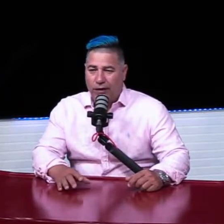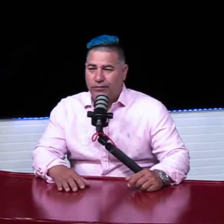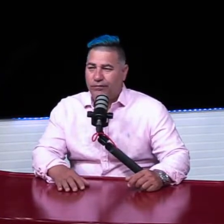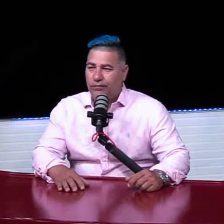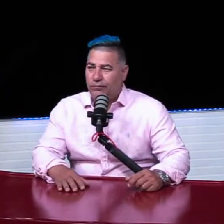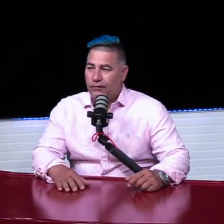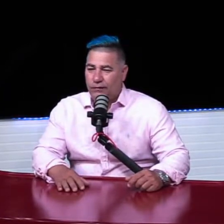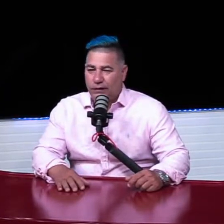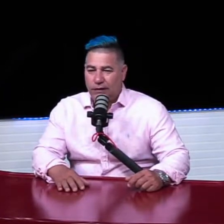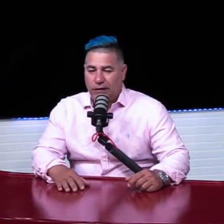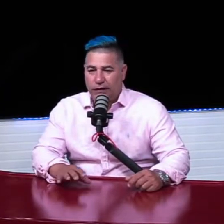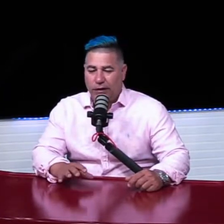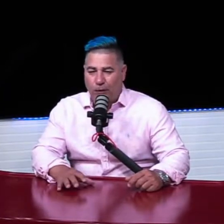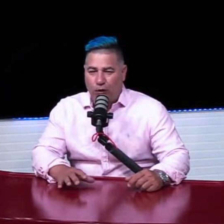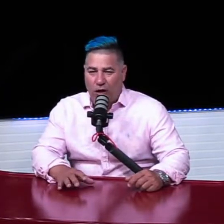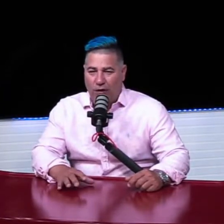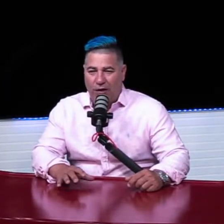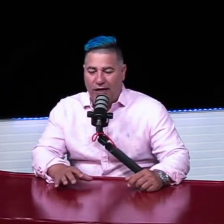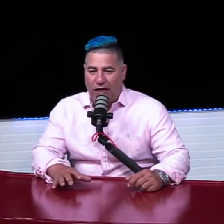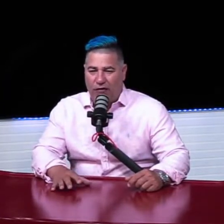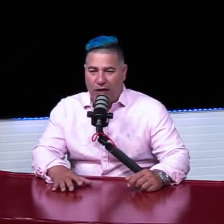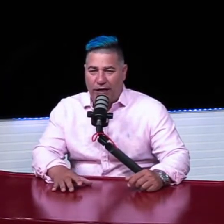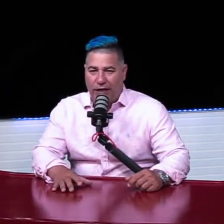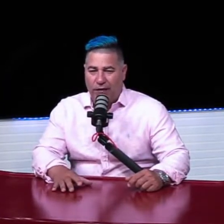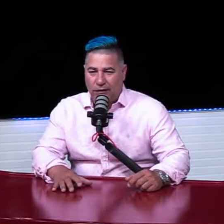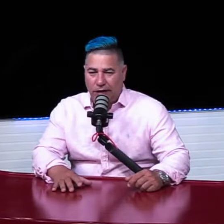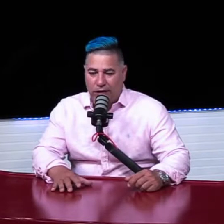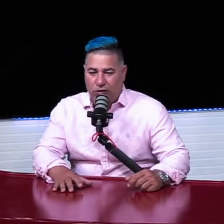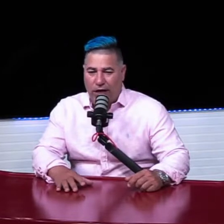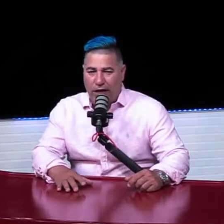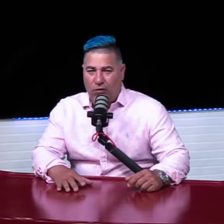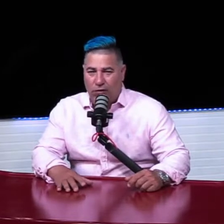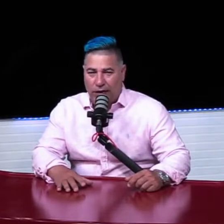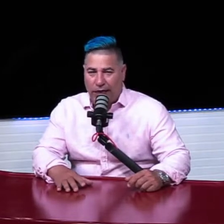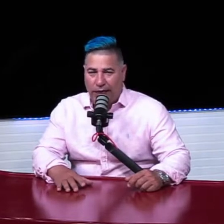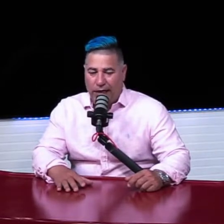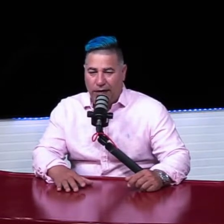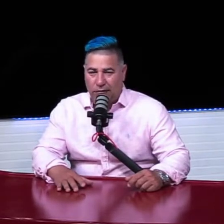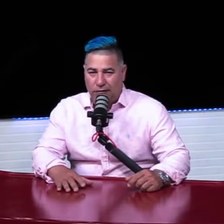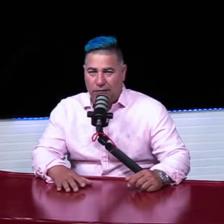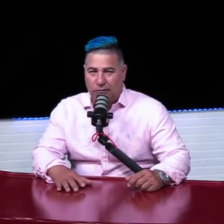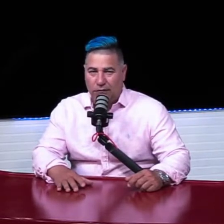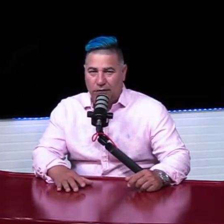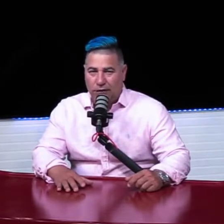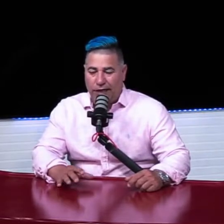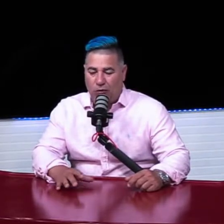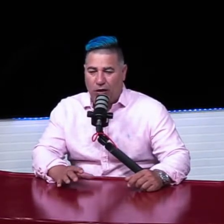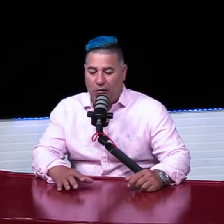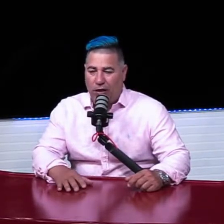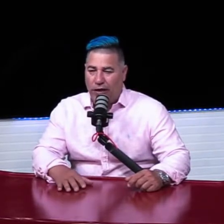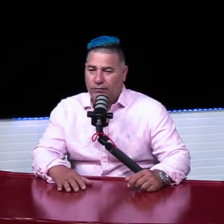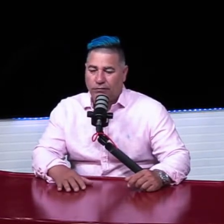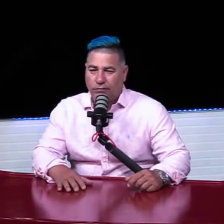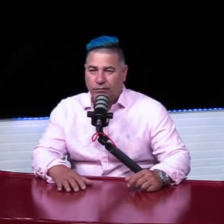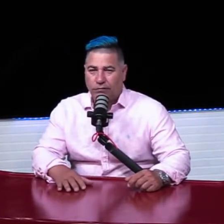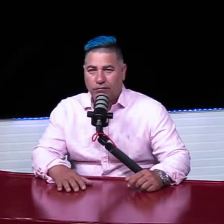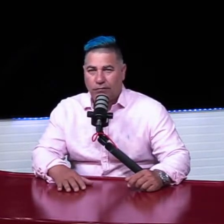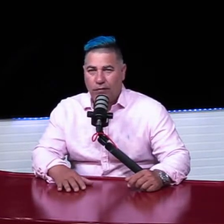Ahora, ¿por dónde viene la falla? Y esto es algo que tenemos que hablar.